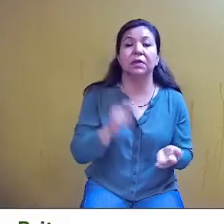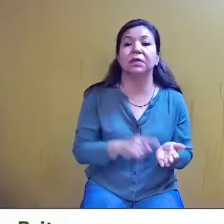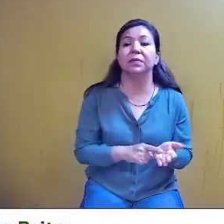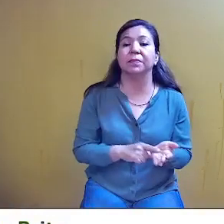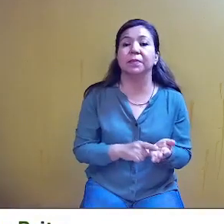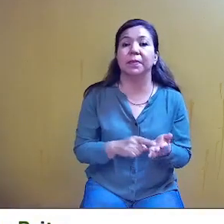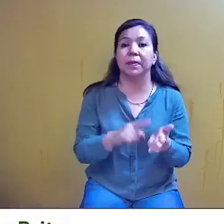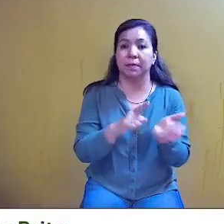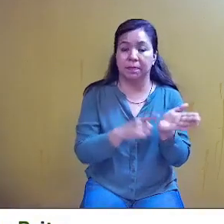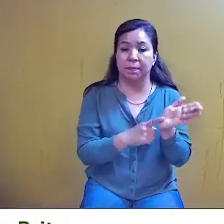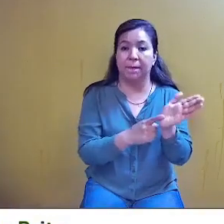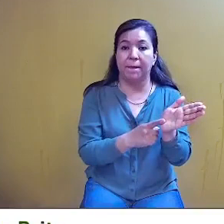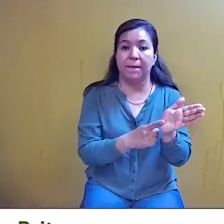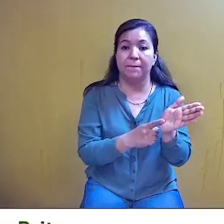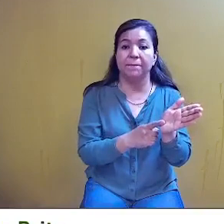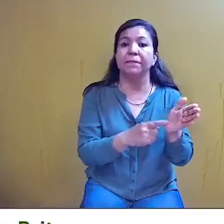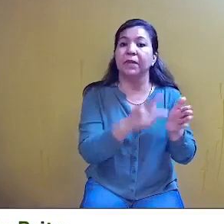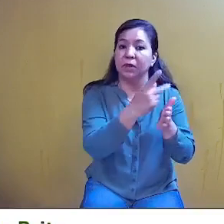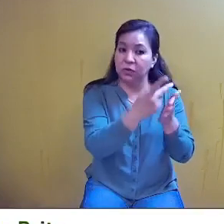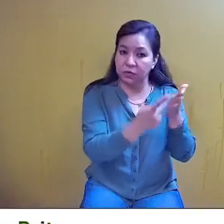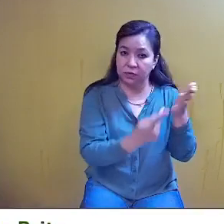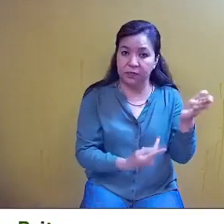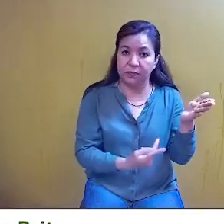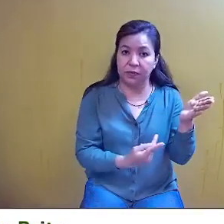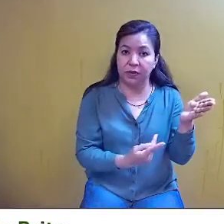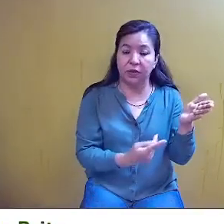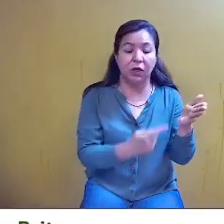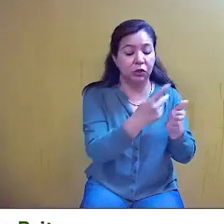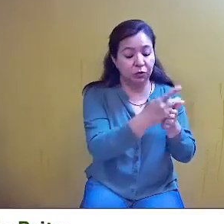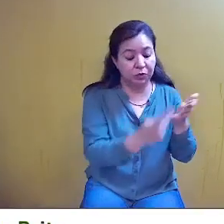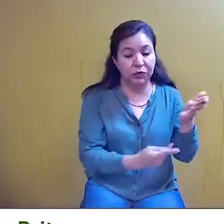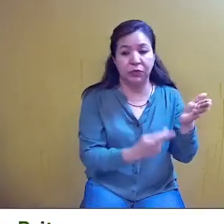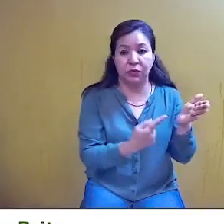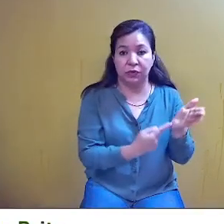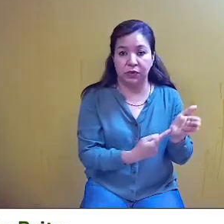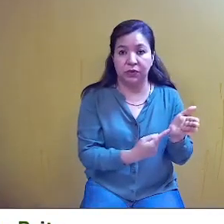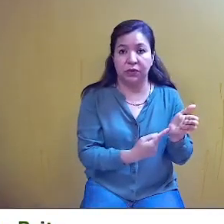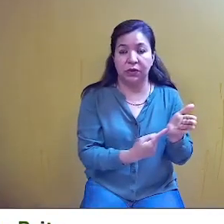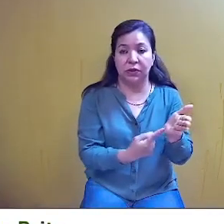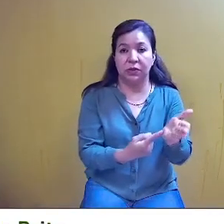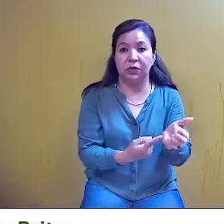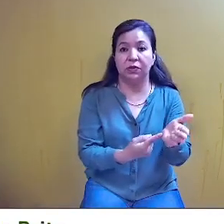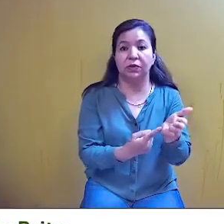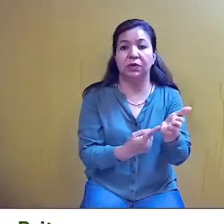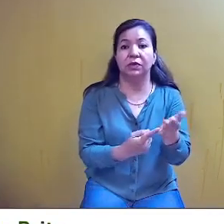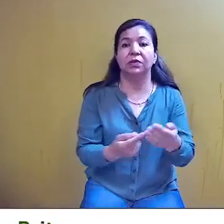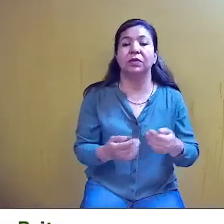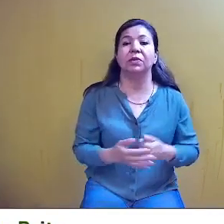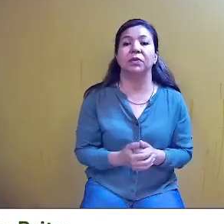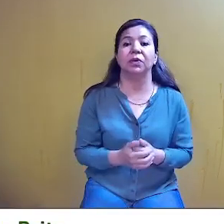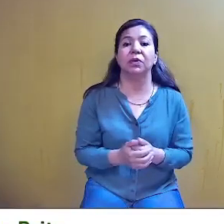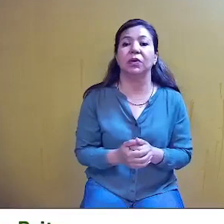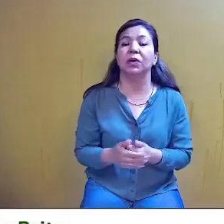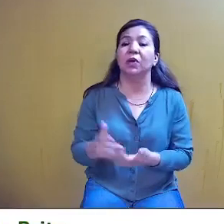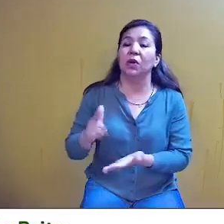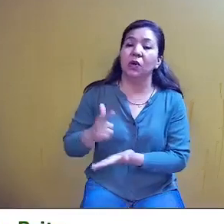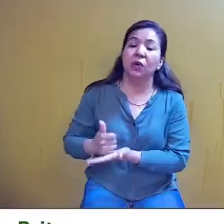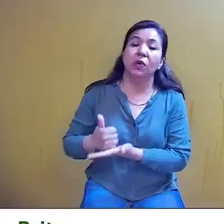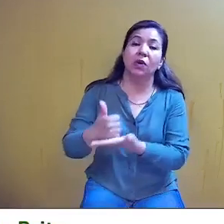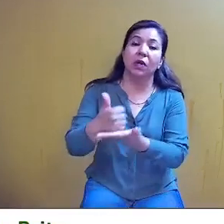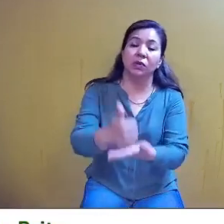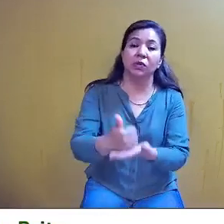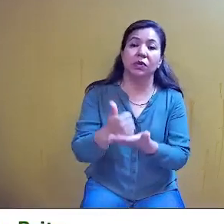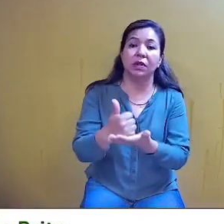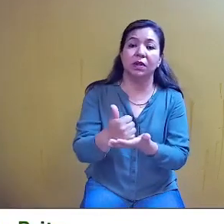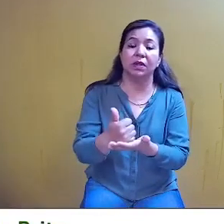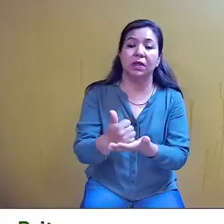las cuentas, puntos de acuerdo y resolutivos de los proyectos que nos ocupan se realizarán con el apoyo del secretario general de Acuerdos